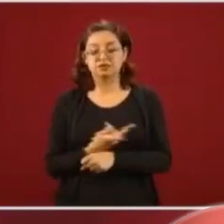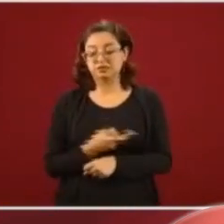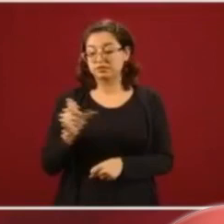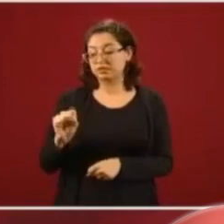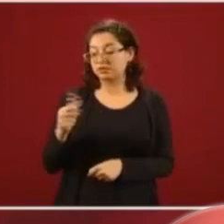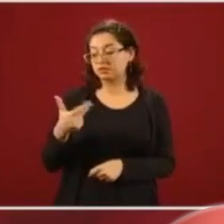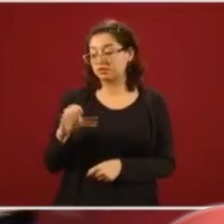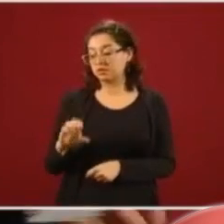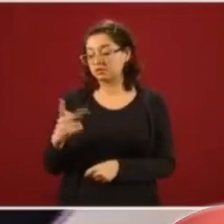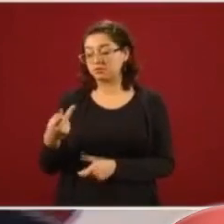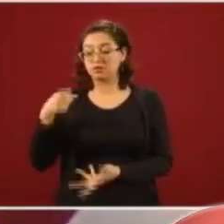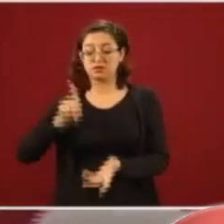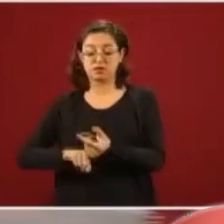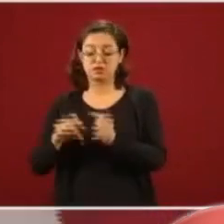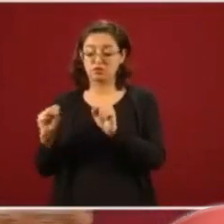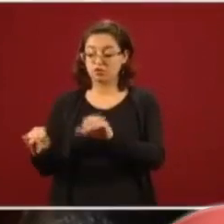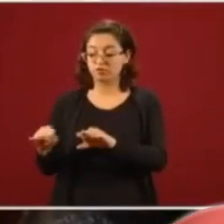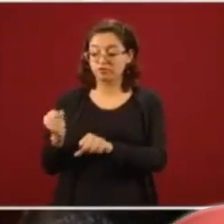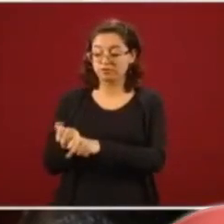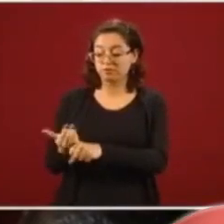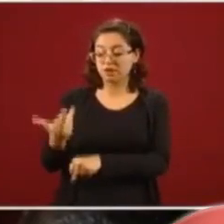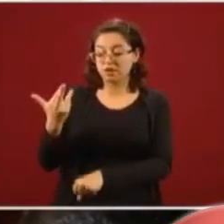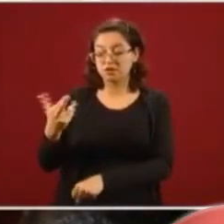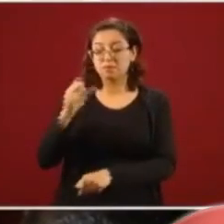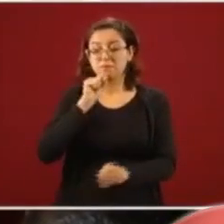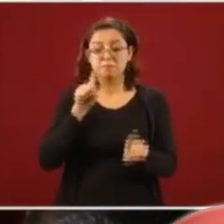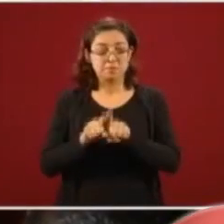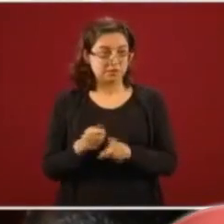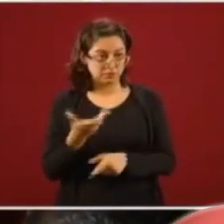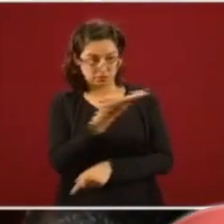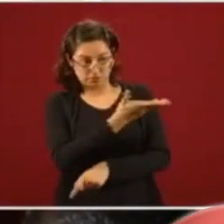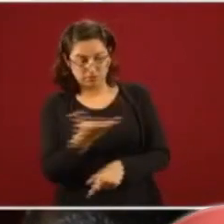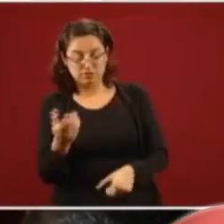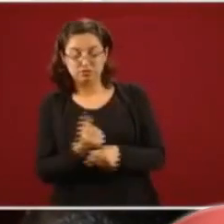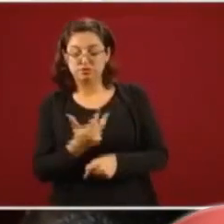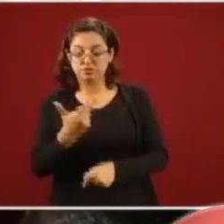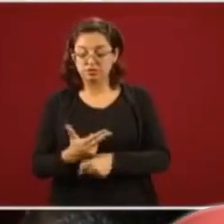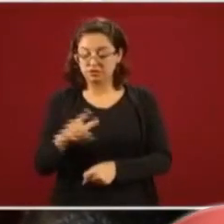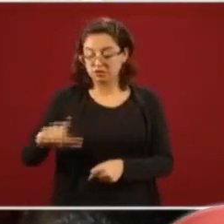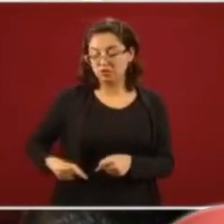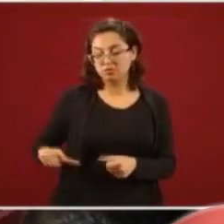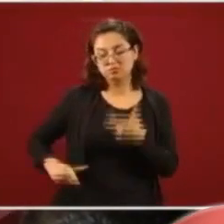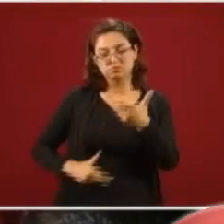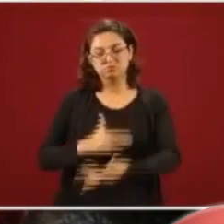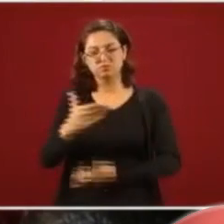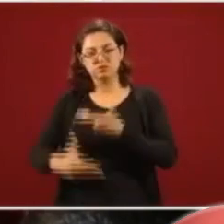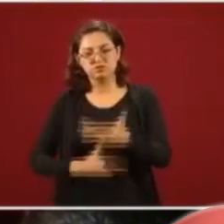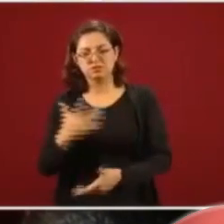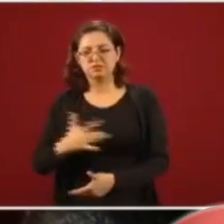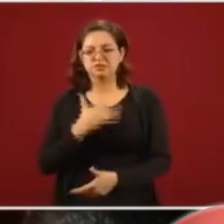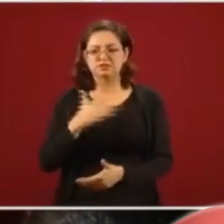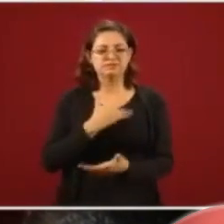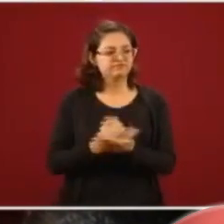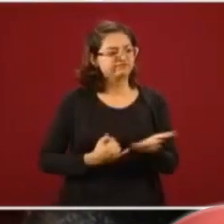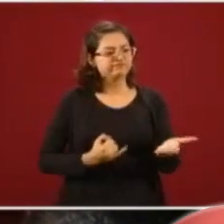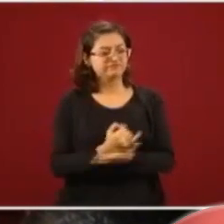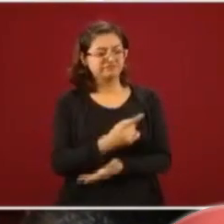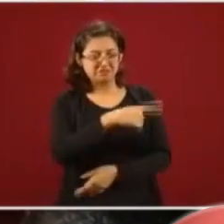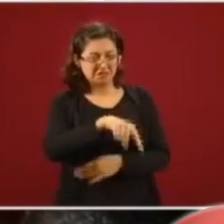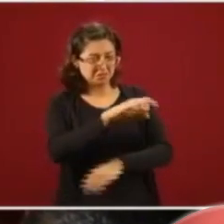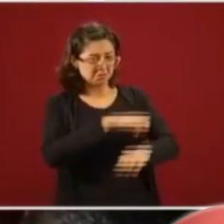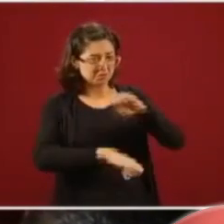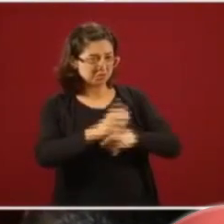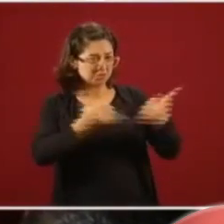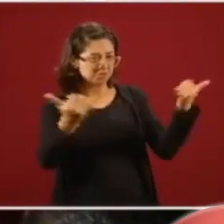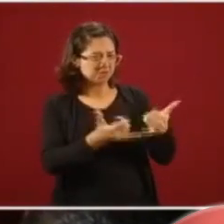Mayor, con los servidores públicos, decidieron dónde comprar.